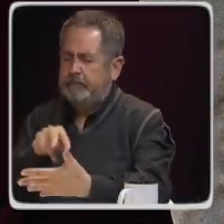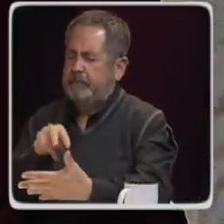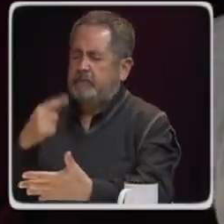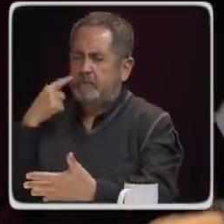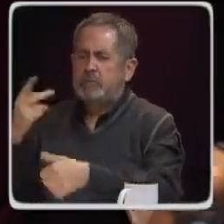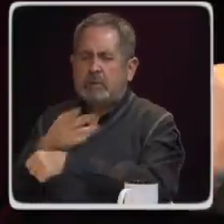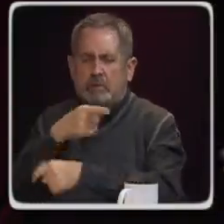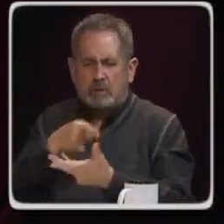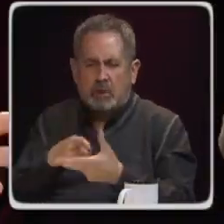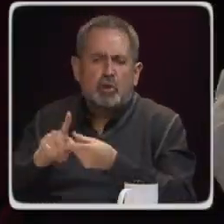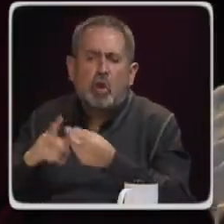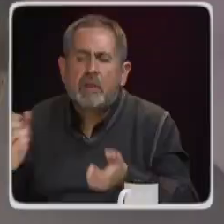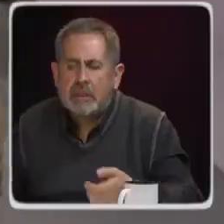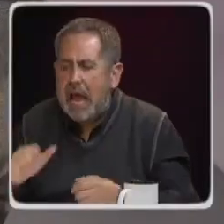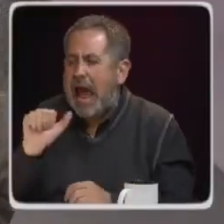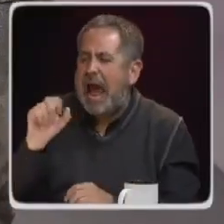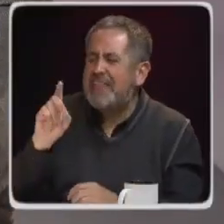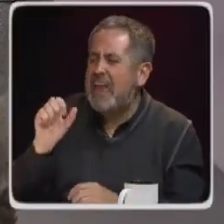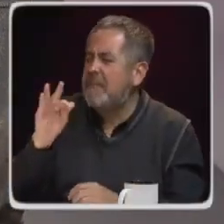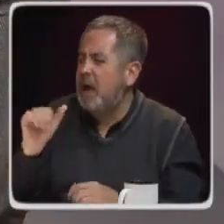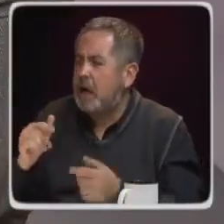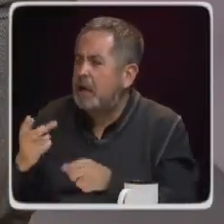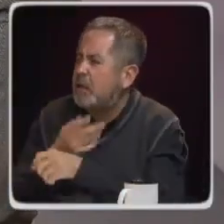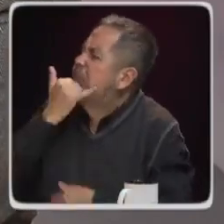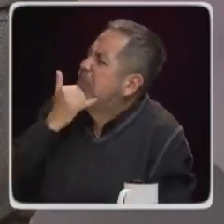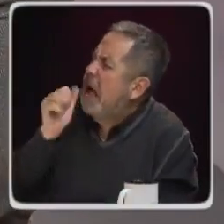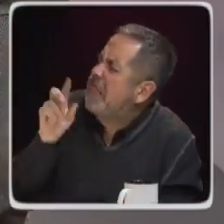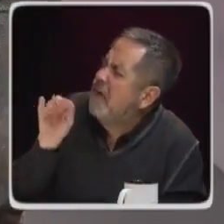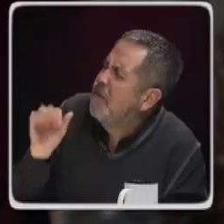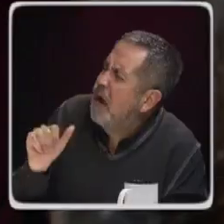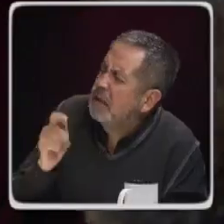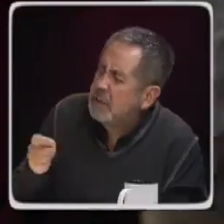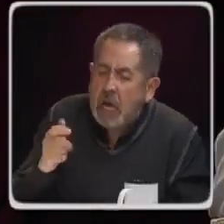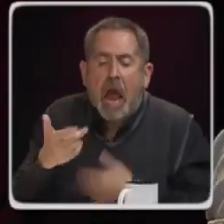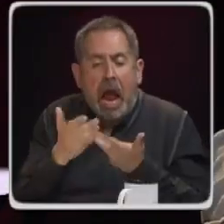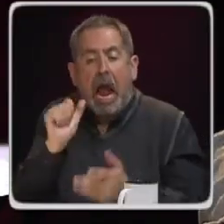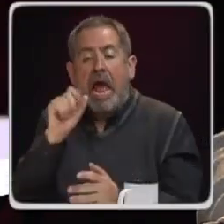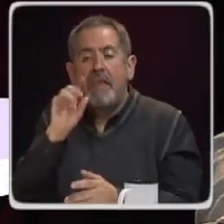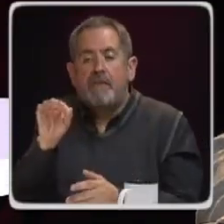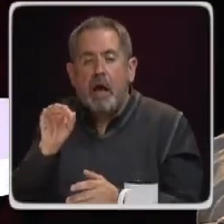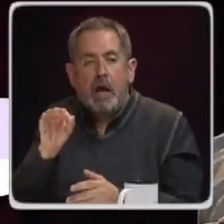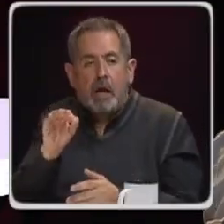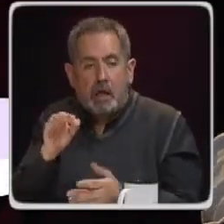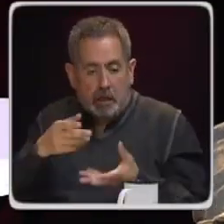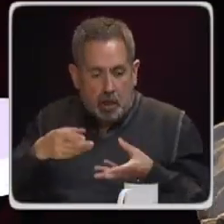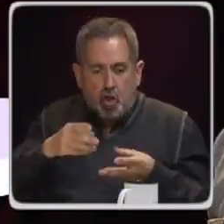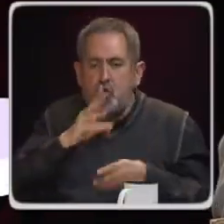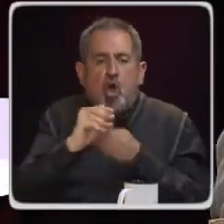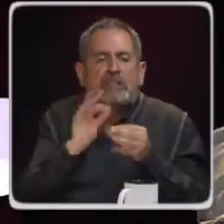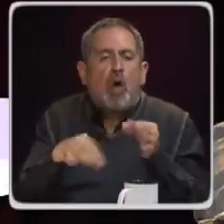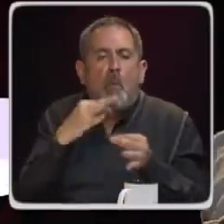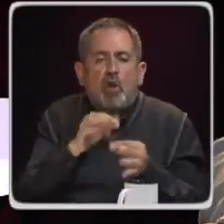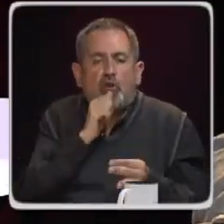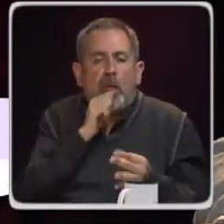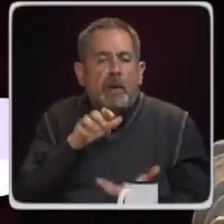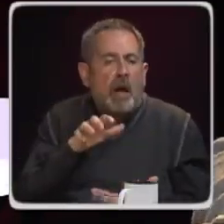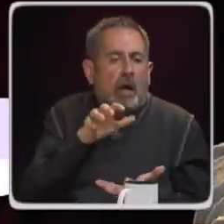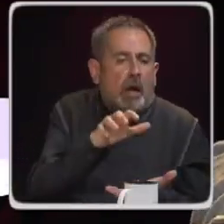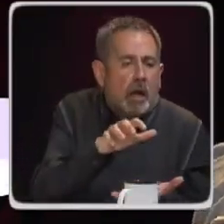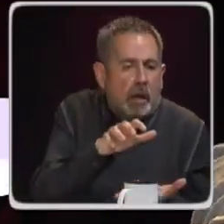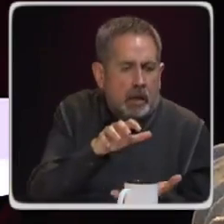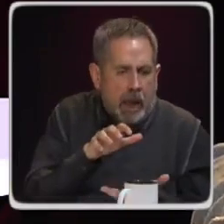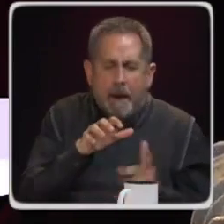entonces lo estamos peleando en este presupuesto. ¿Por qué? Porque nosotros vemos el Metrobús, y si ustedes se recuerdan, cuando el Metrobús empezó tenía unas